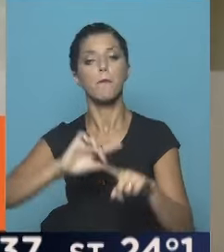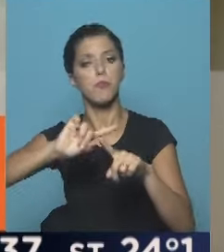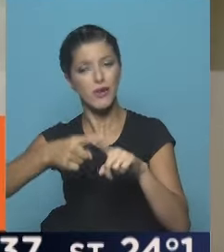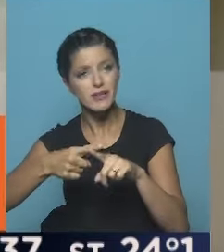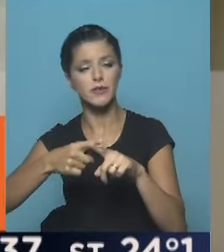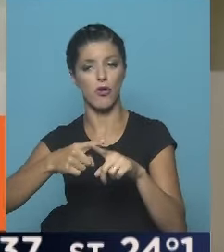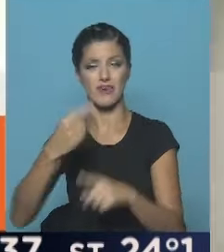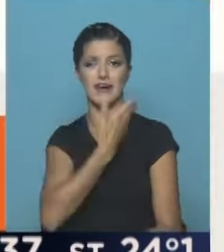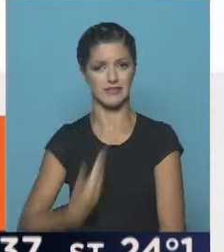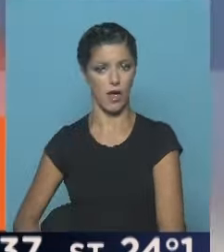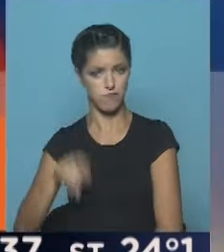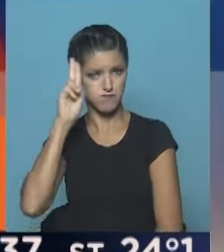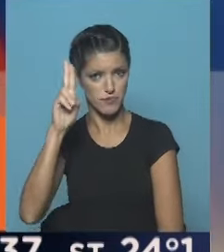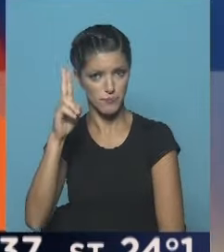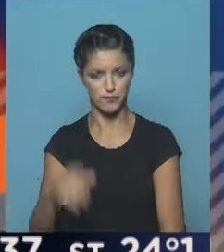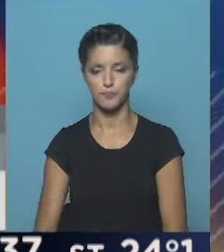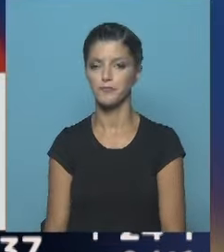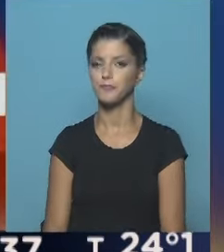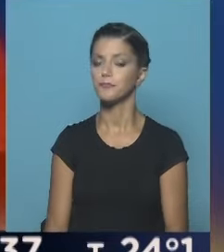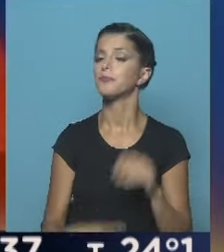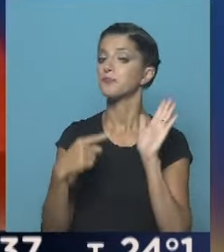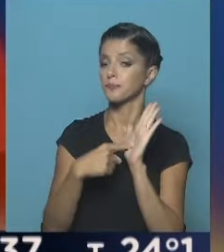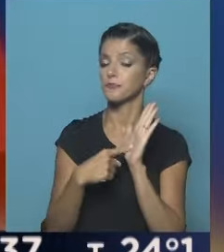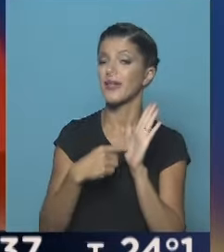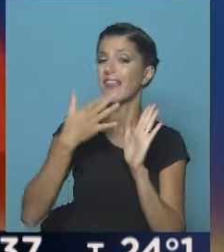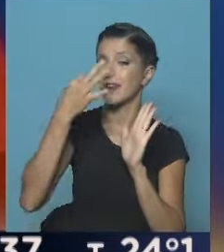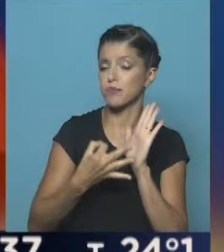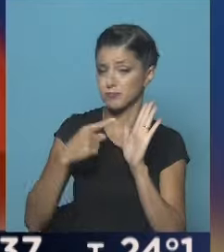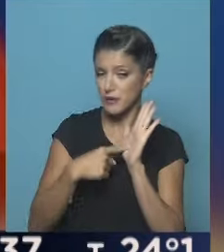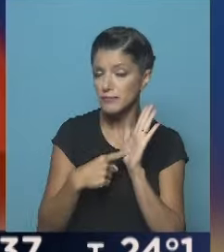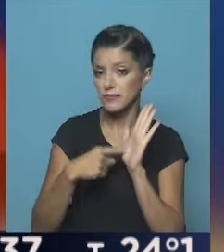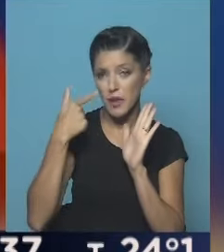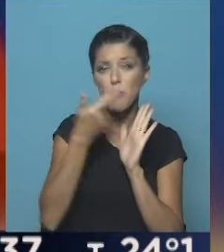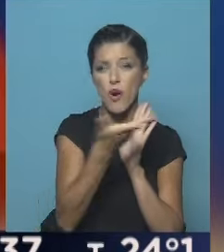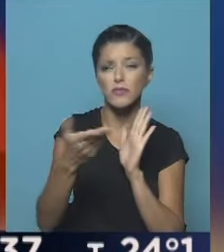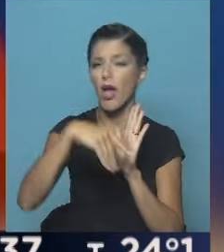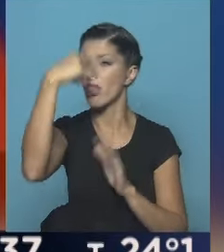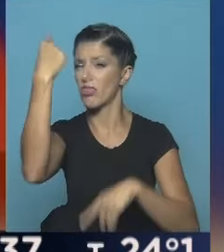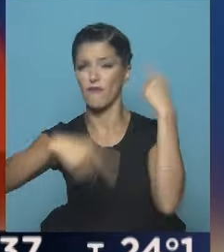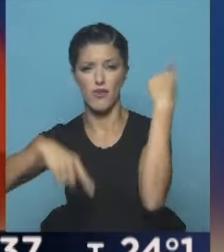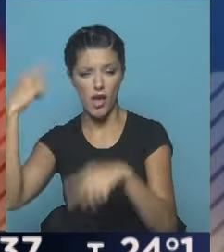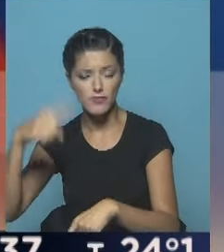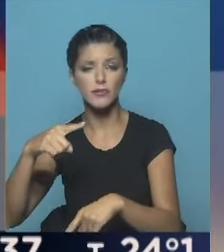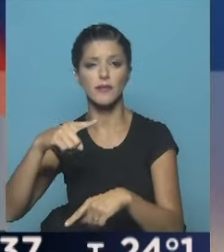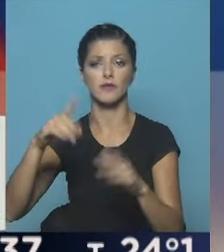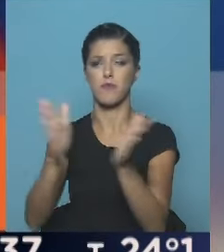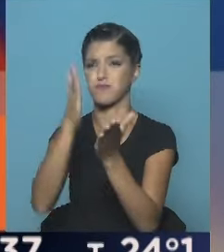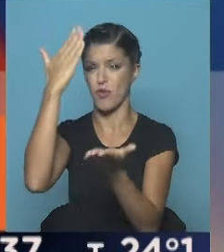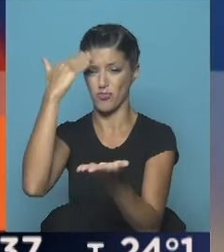de Estado. En dichas sentencias se evidencian varias violaciones del orden